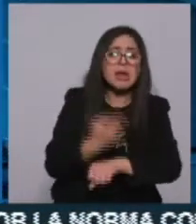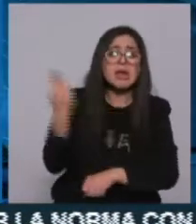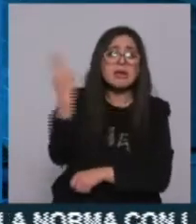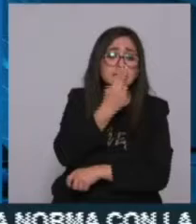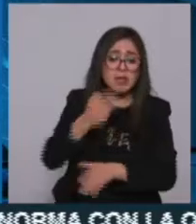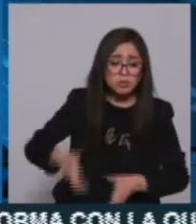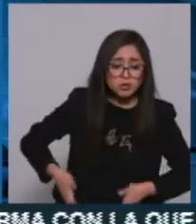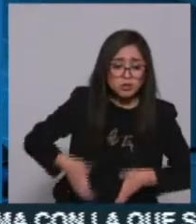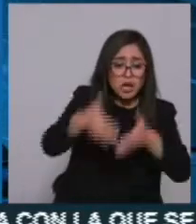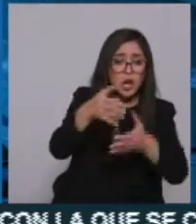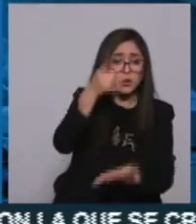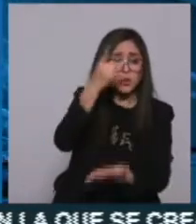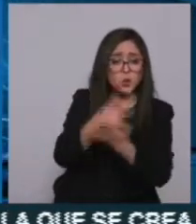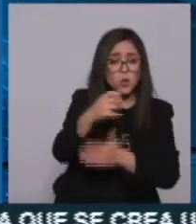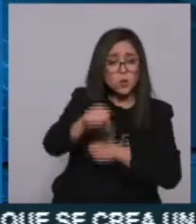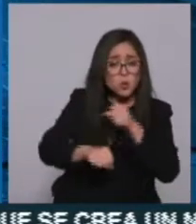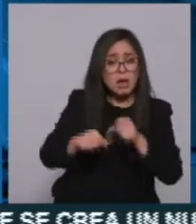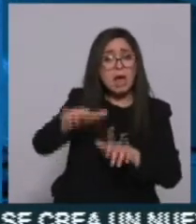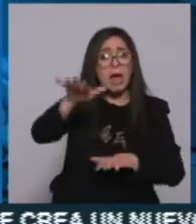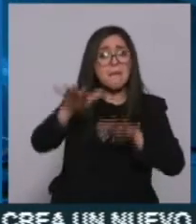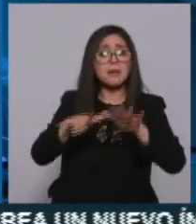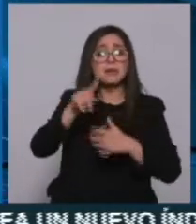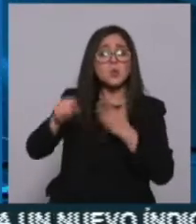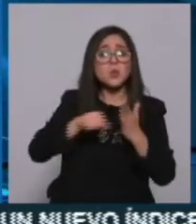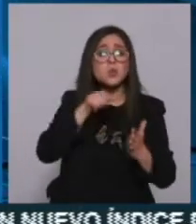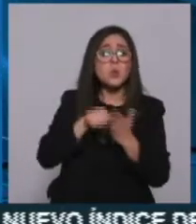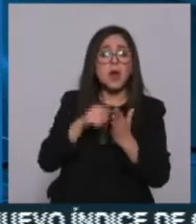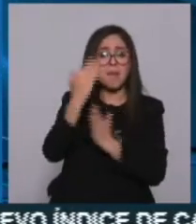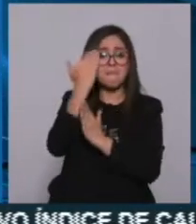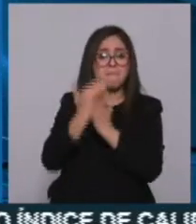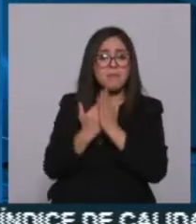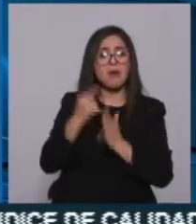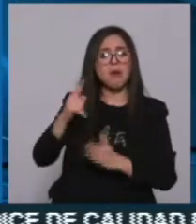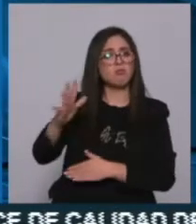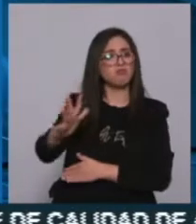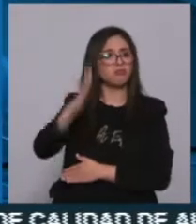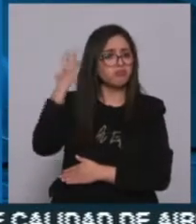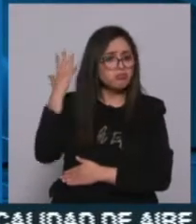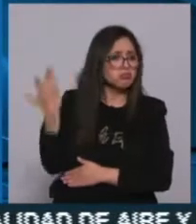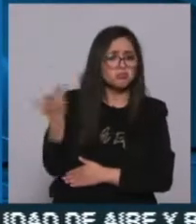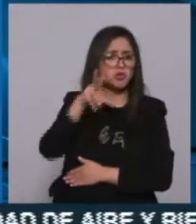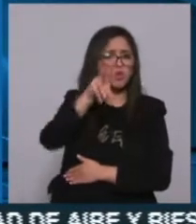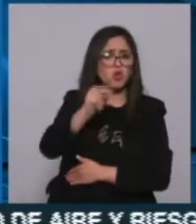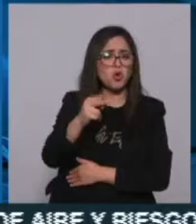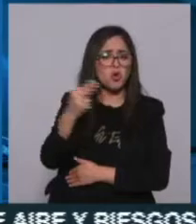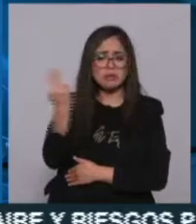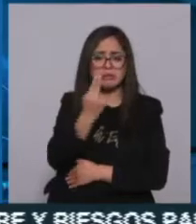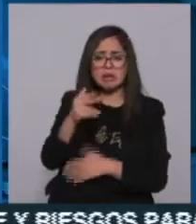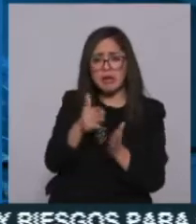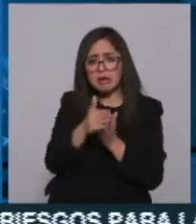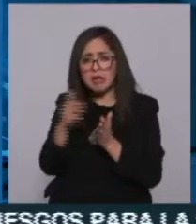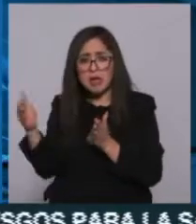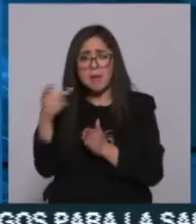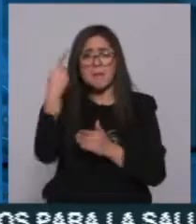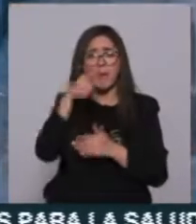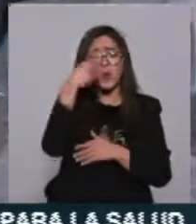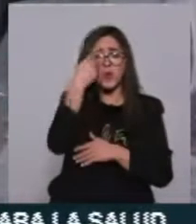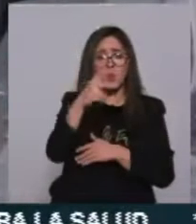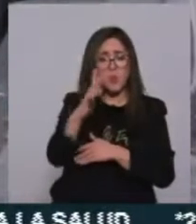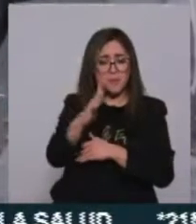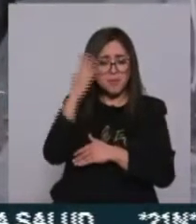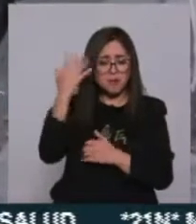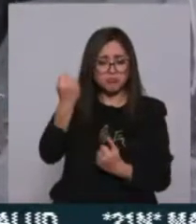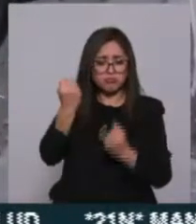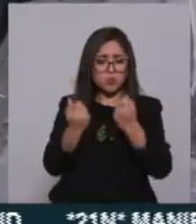también necesitamos bajar la velocidad en calles locales, donde a lo mejor no necesitas estar segregado, pero con velocidades más adecuadas podríamos compartir